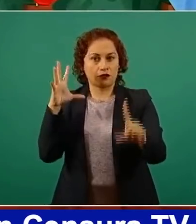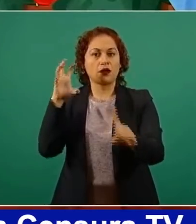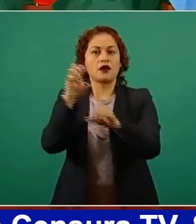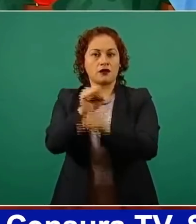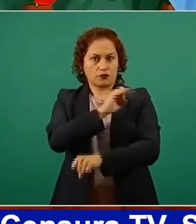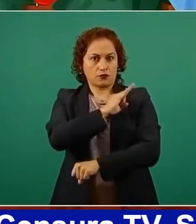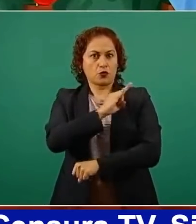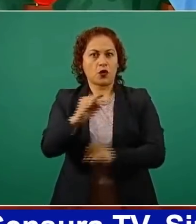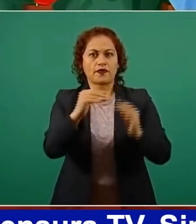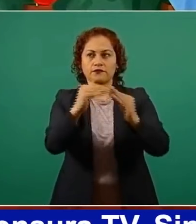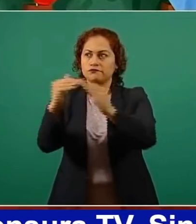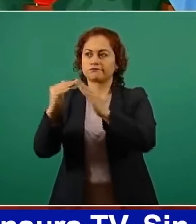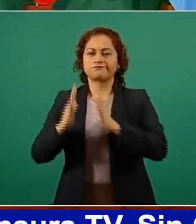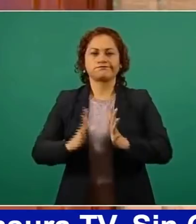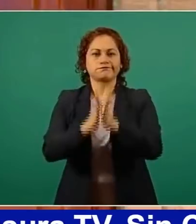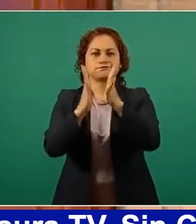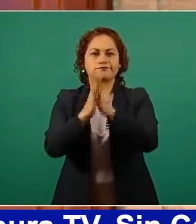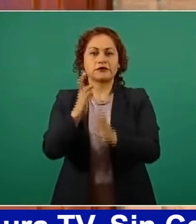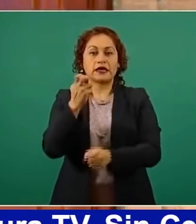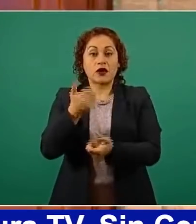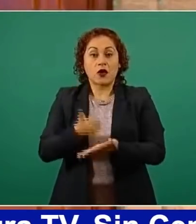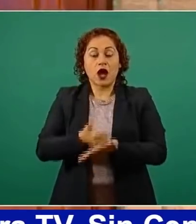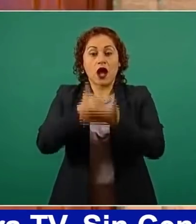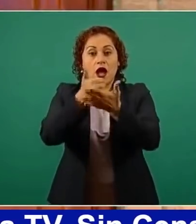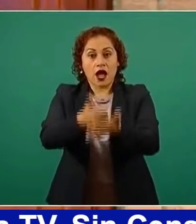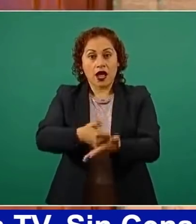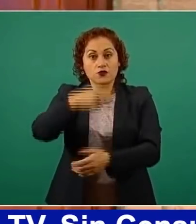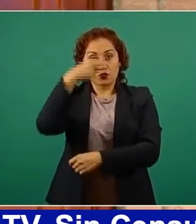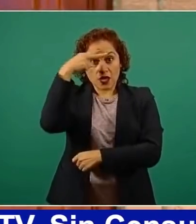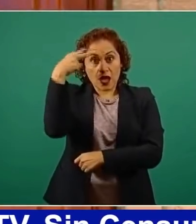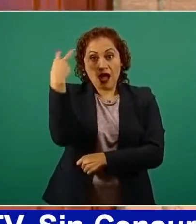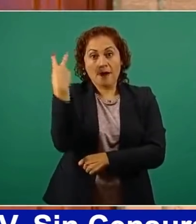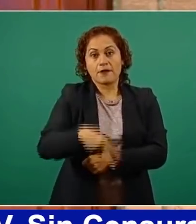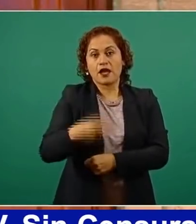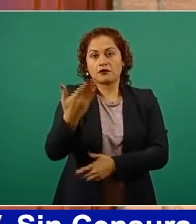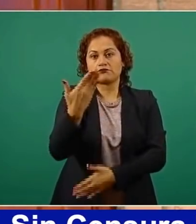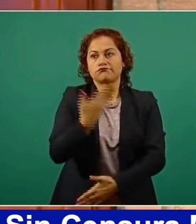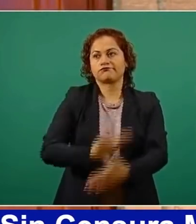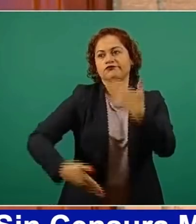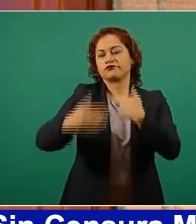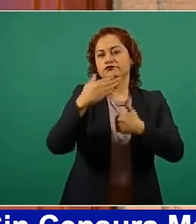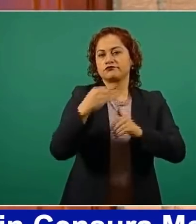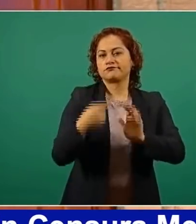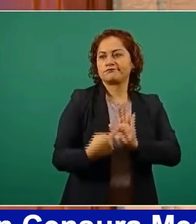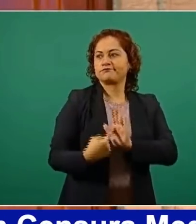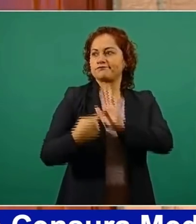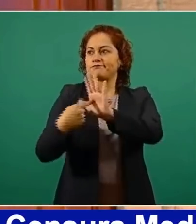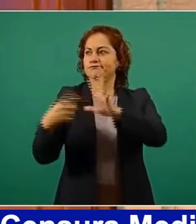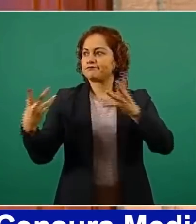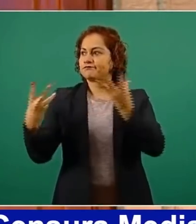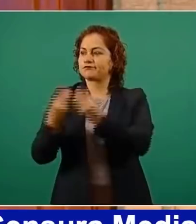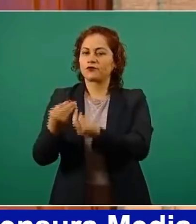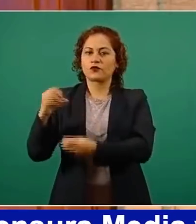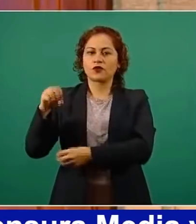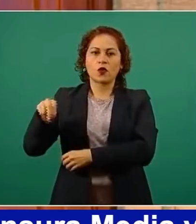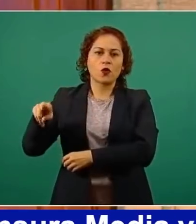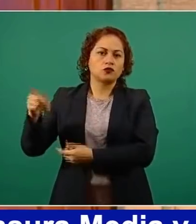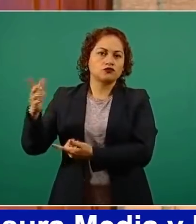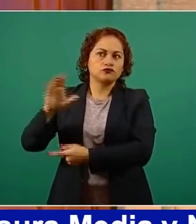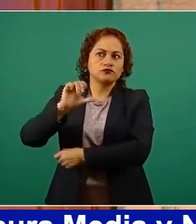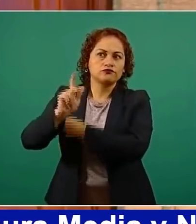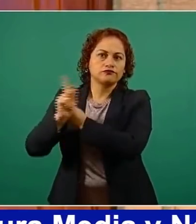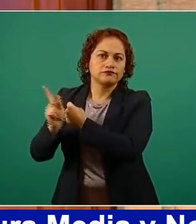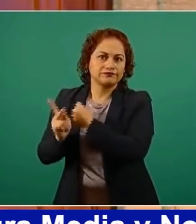nuestro país hasta lo más alto en el concierto de las naciones. Atrás quedarán los malos